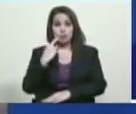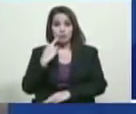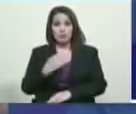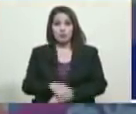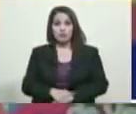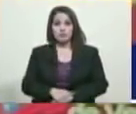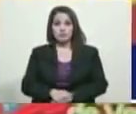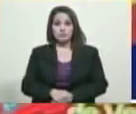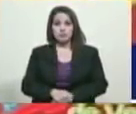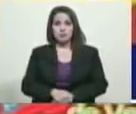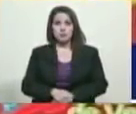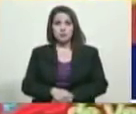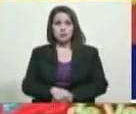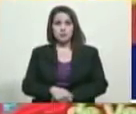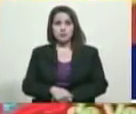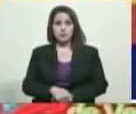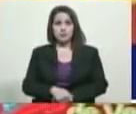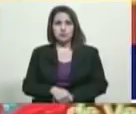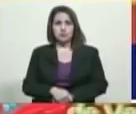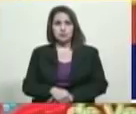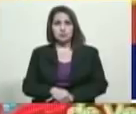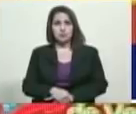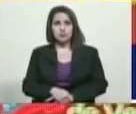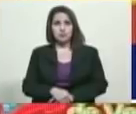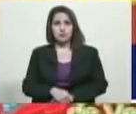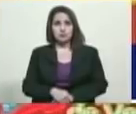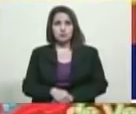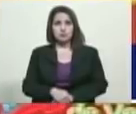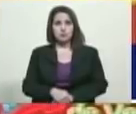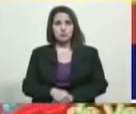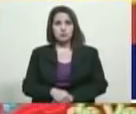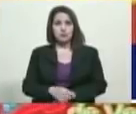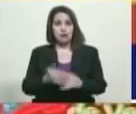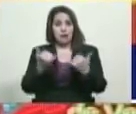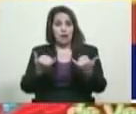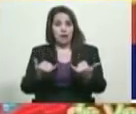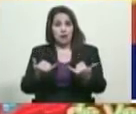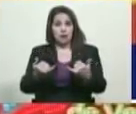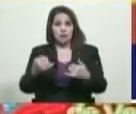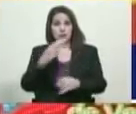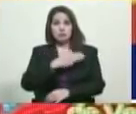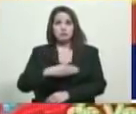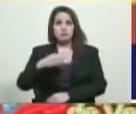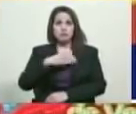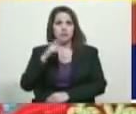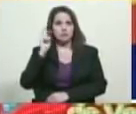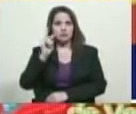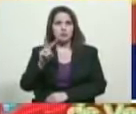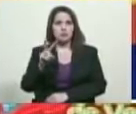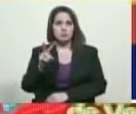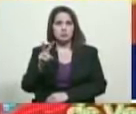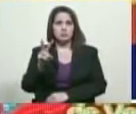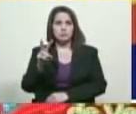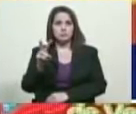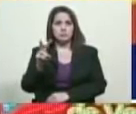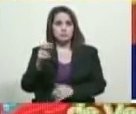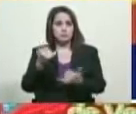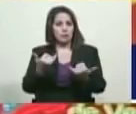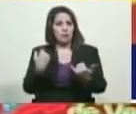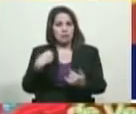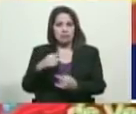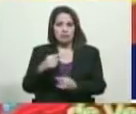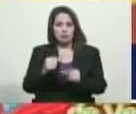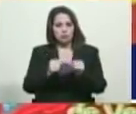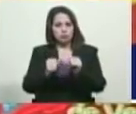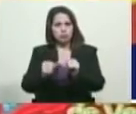Tenemos 13.863 ambientes. De Robinson a Riva han tenido